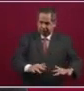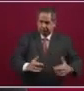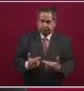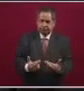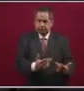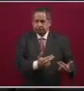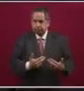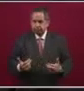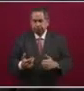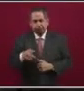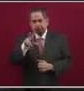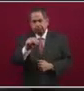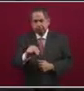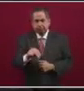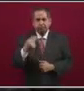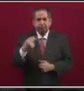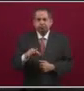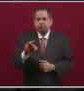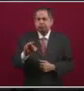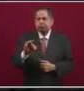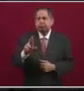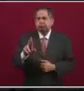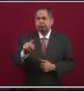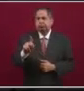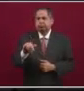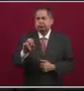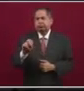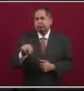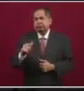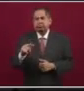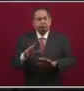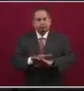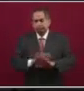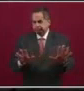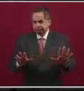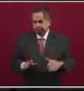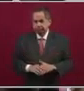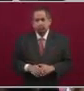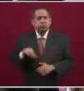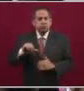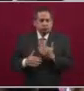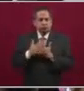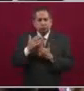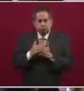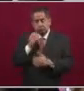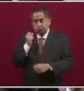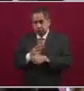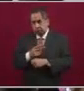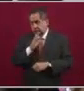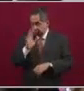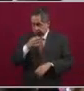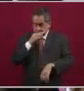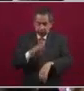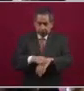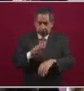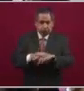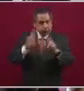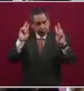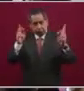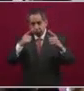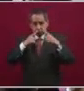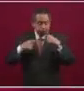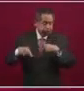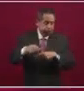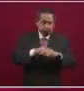petróleo ya el día de hoy temprano se trató el tema